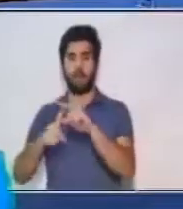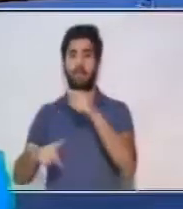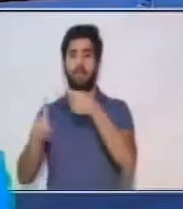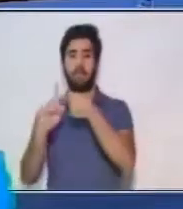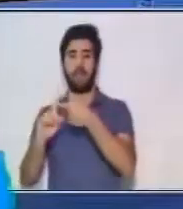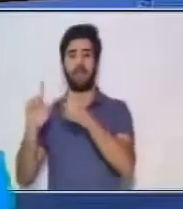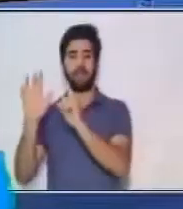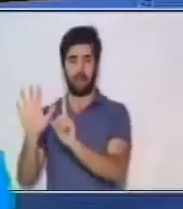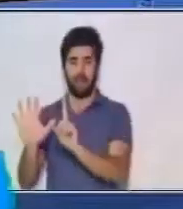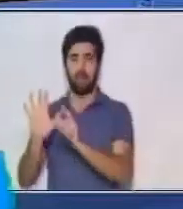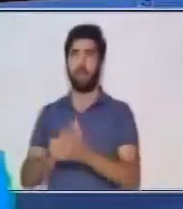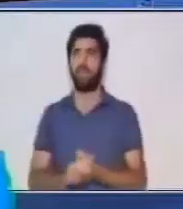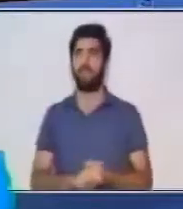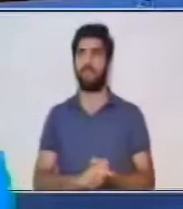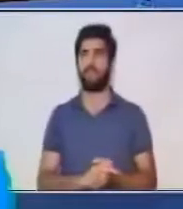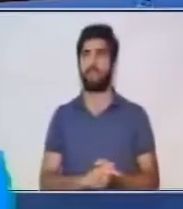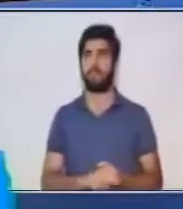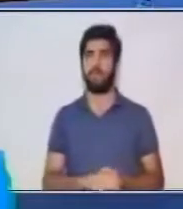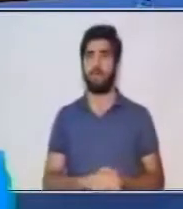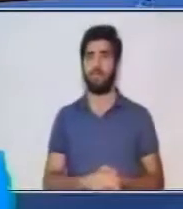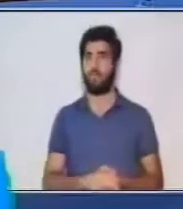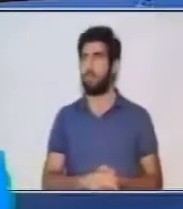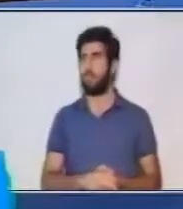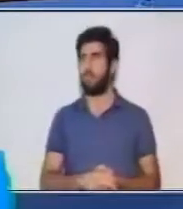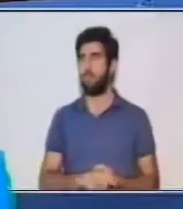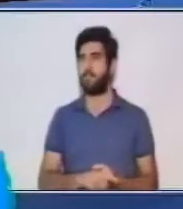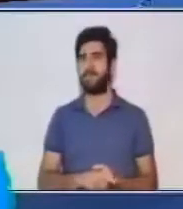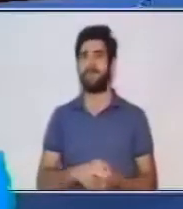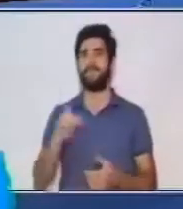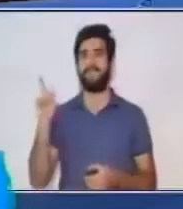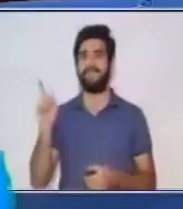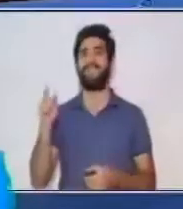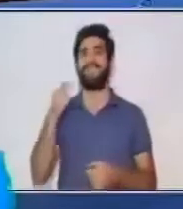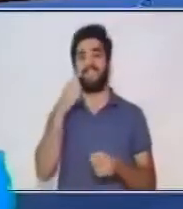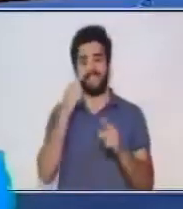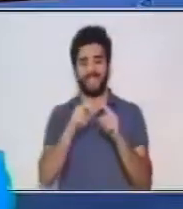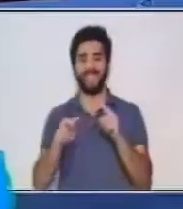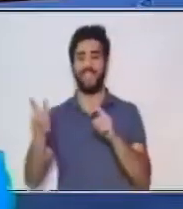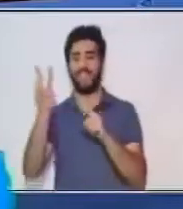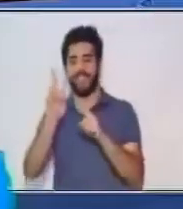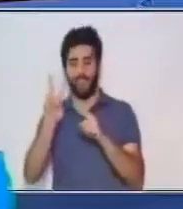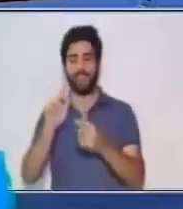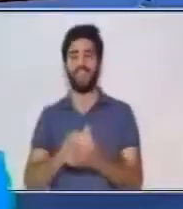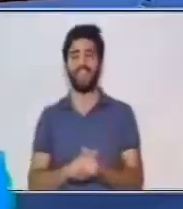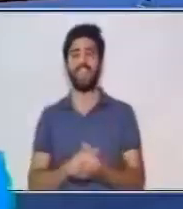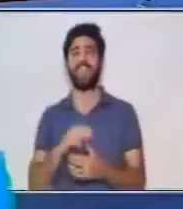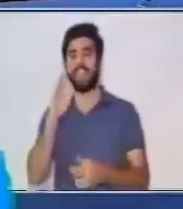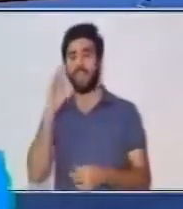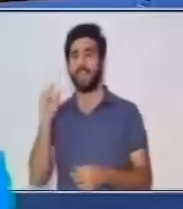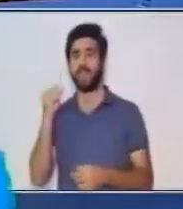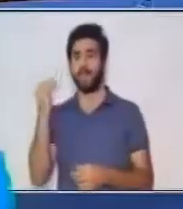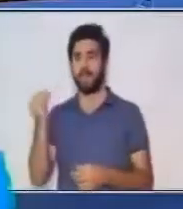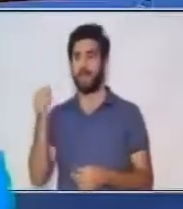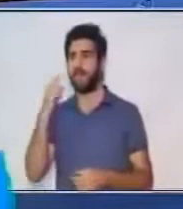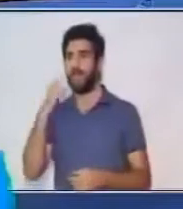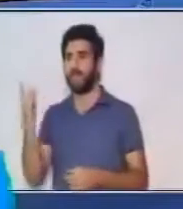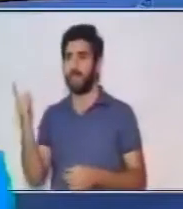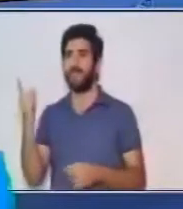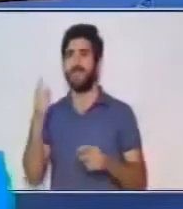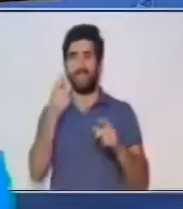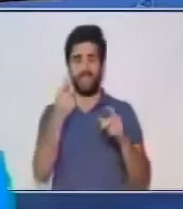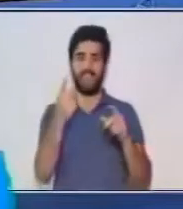6. Ese es un polinomio y es de grado 2, porque el mayor exponente es al